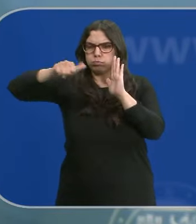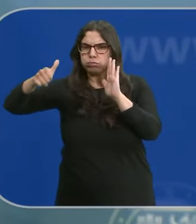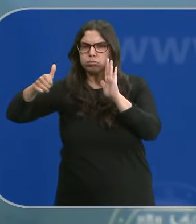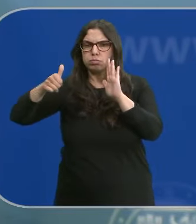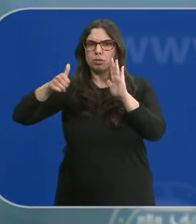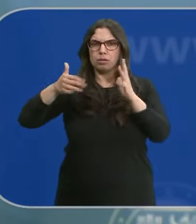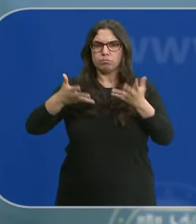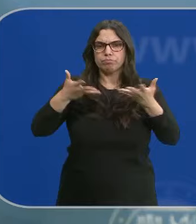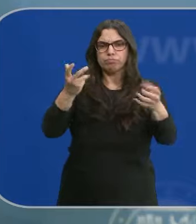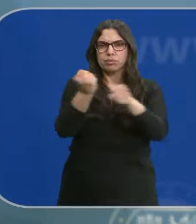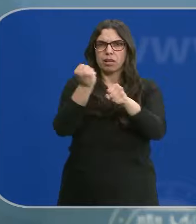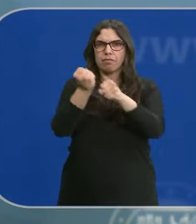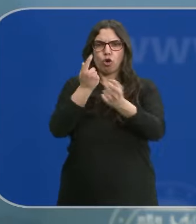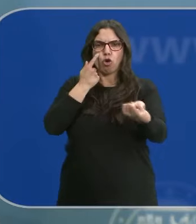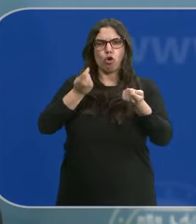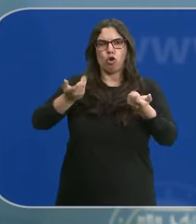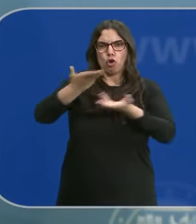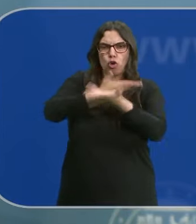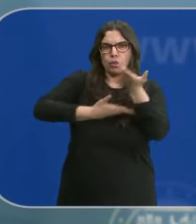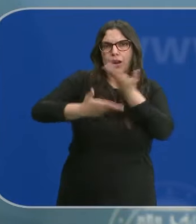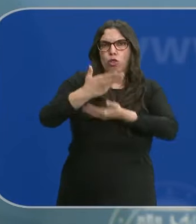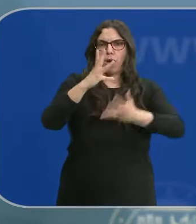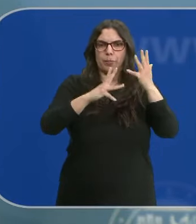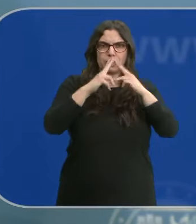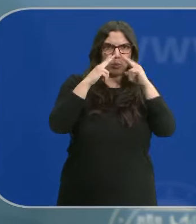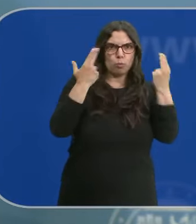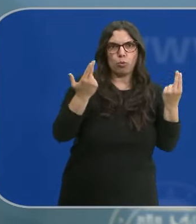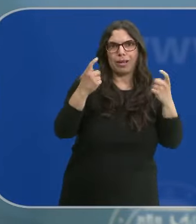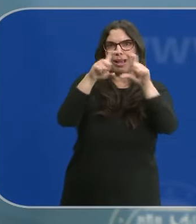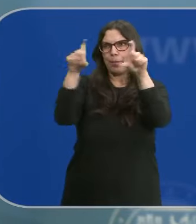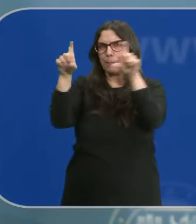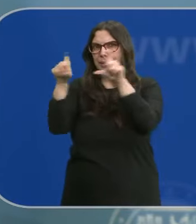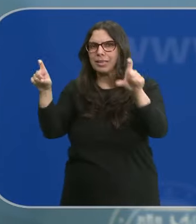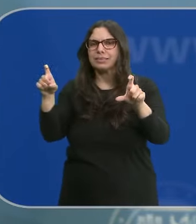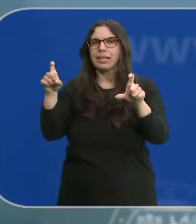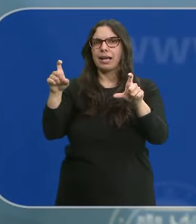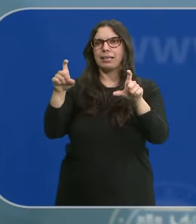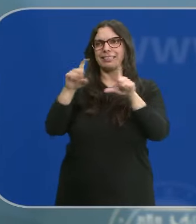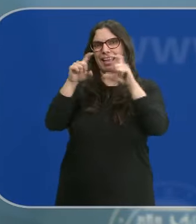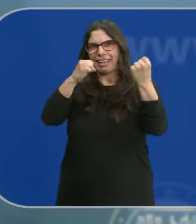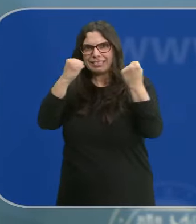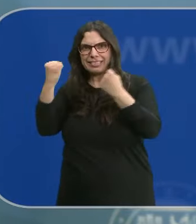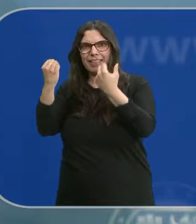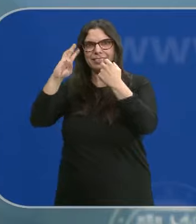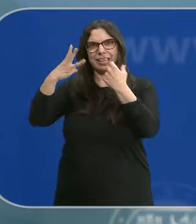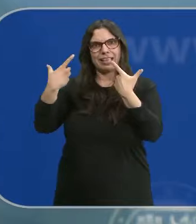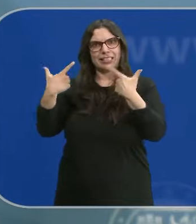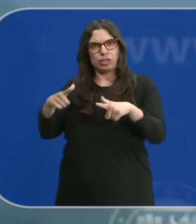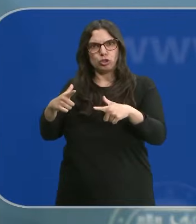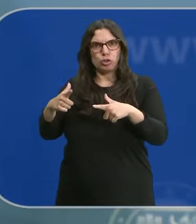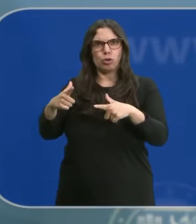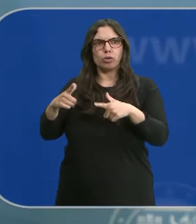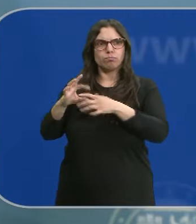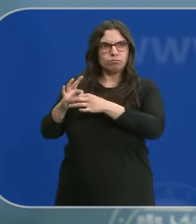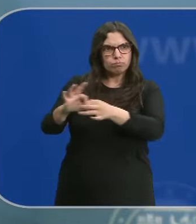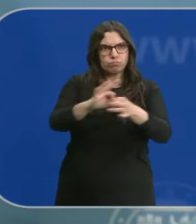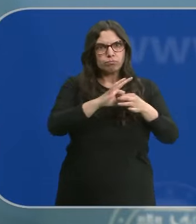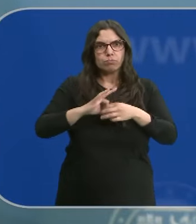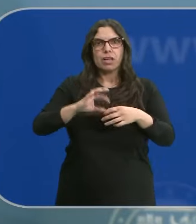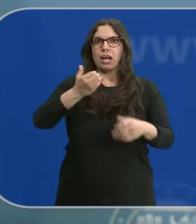y un trabajo coordinado tanto la administración como las empresas, como las entidades del tercer sector, las